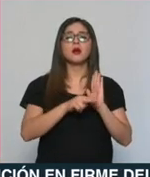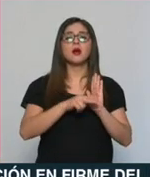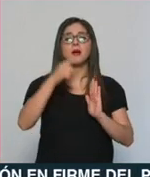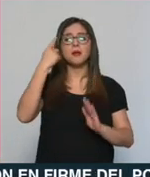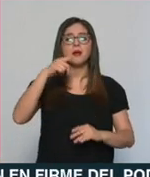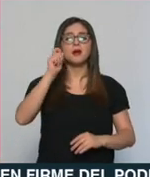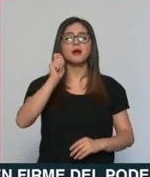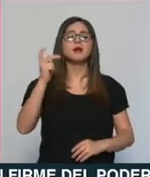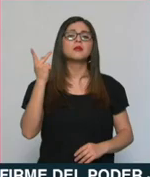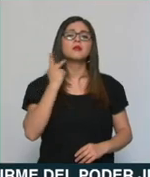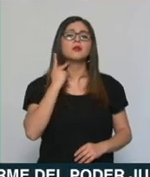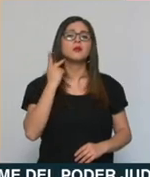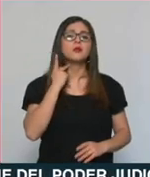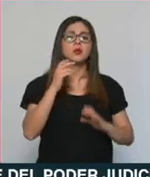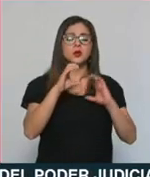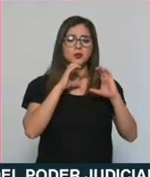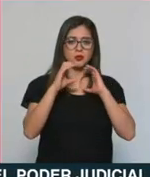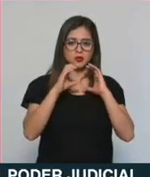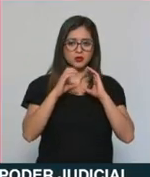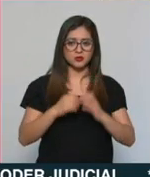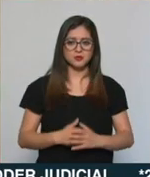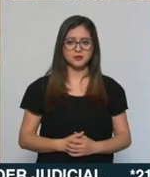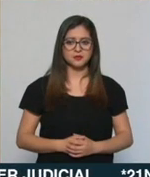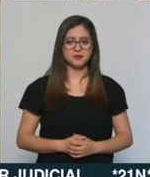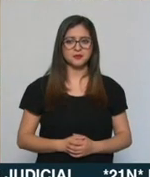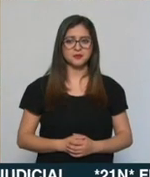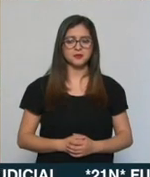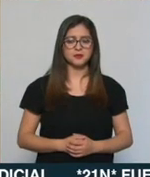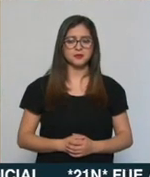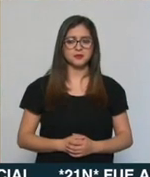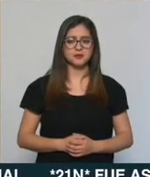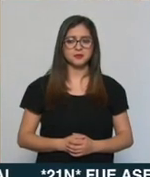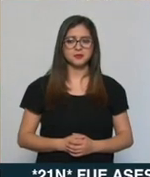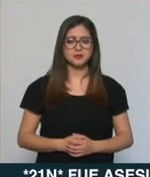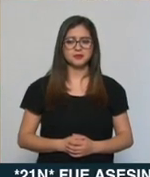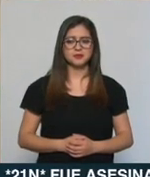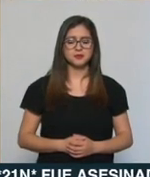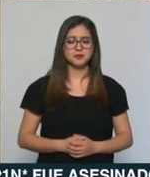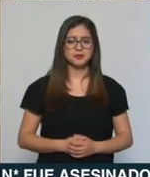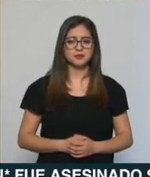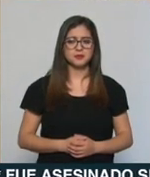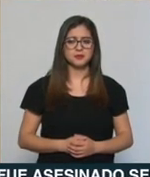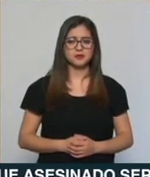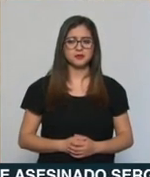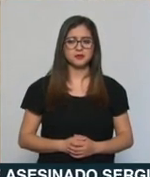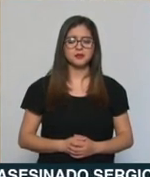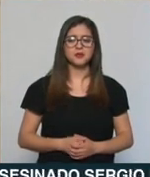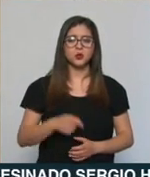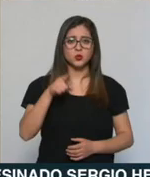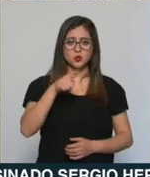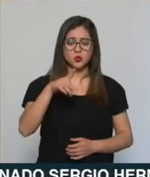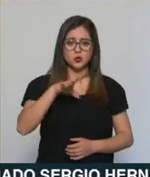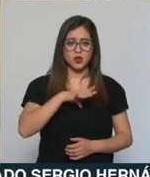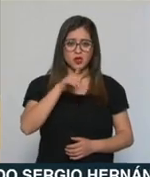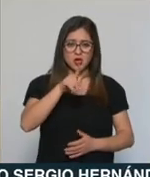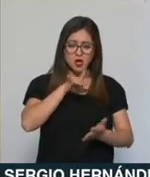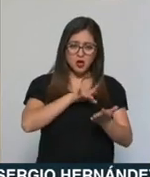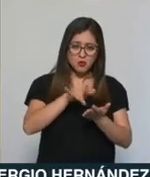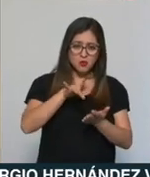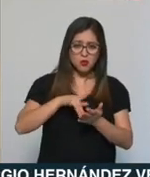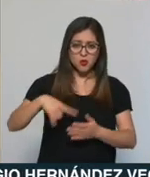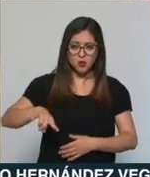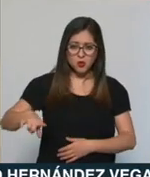de comunicación. Pero realmente encuentra usted, o siente usted que tiene el apoyo de los gobiernos de los estados.